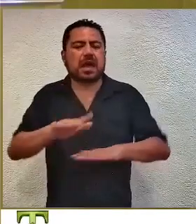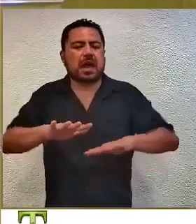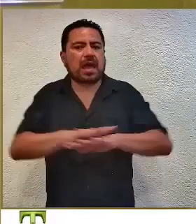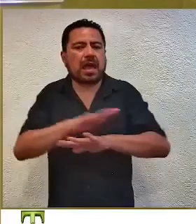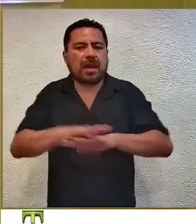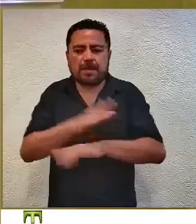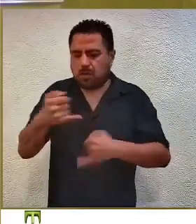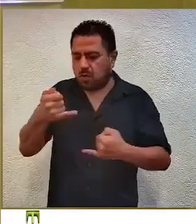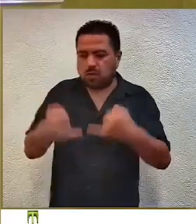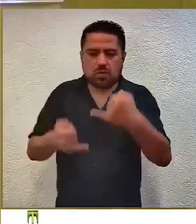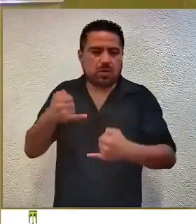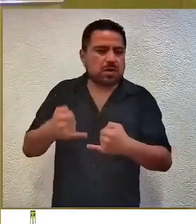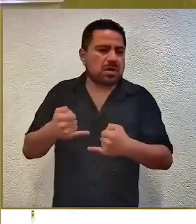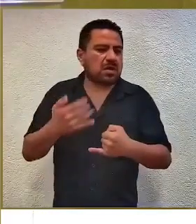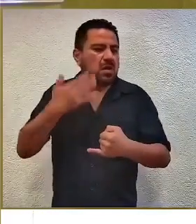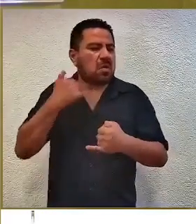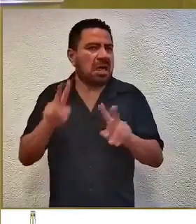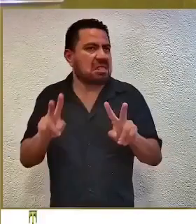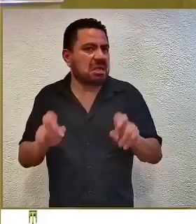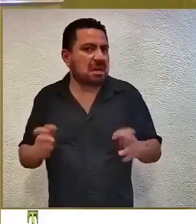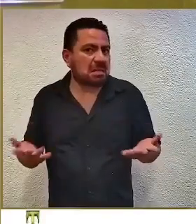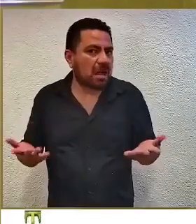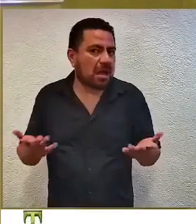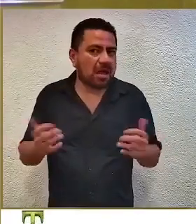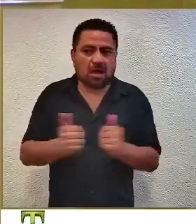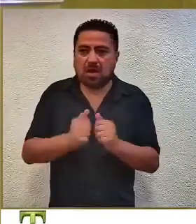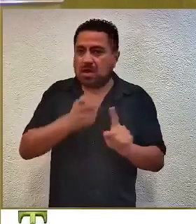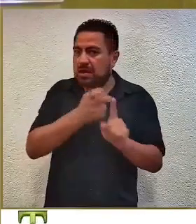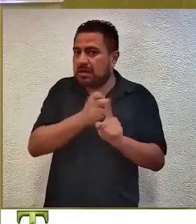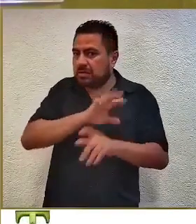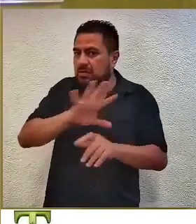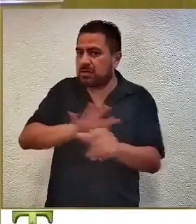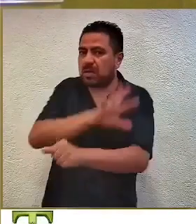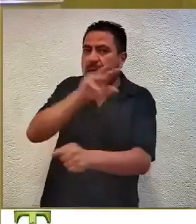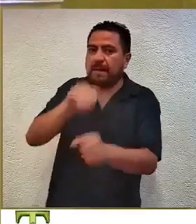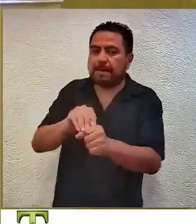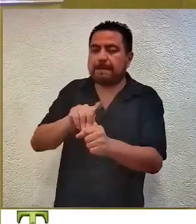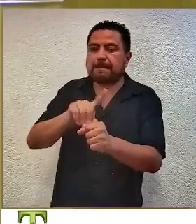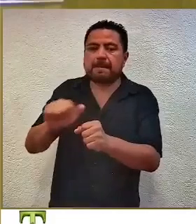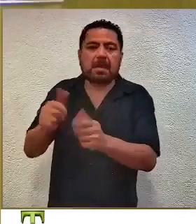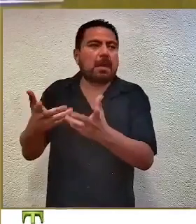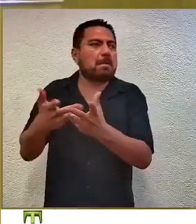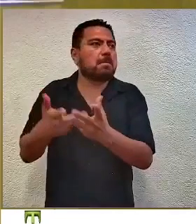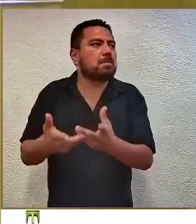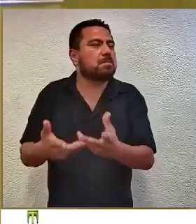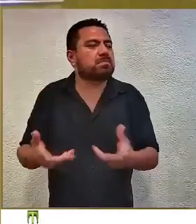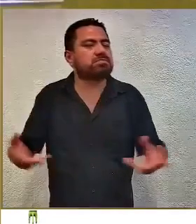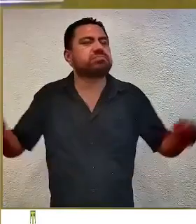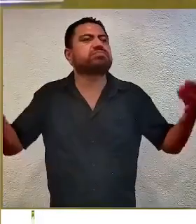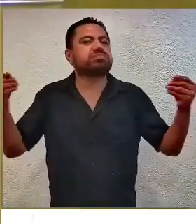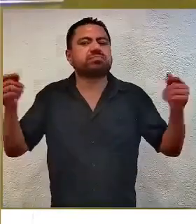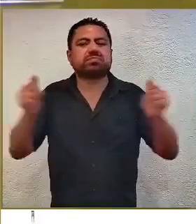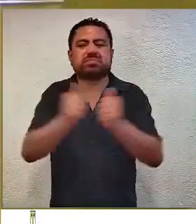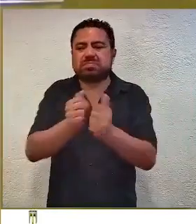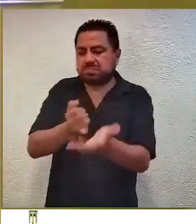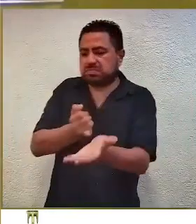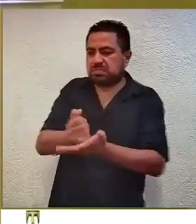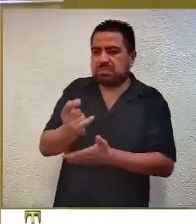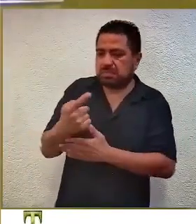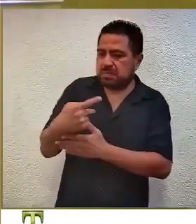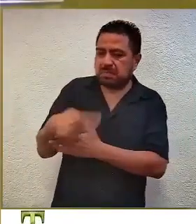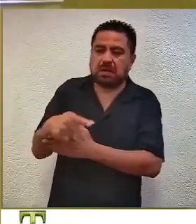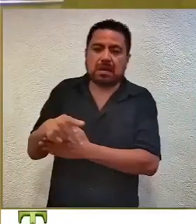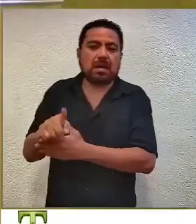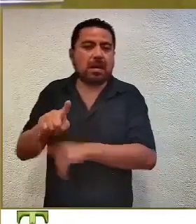situación jurídica que lo deja sin materia, ello toda vez que cuando cesa, desaparece o se extingue el litigio por una determinación,